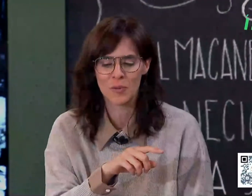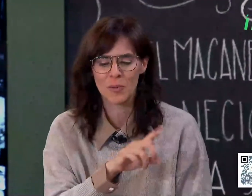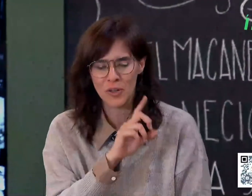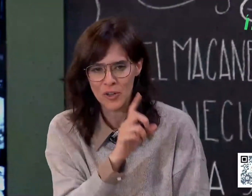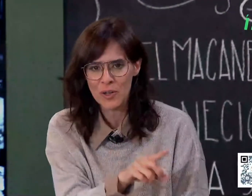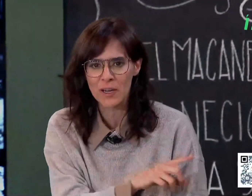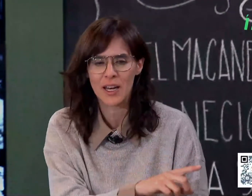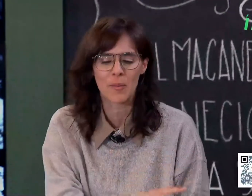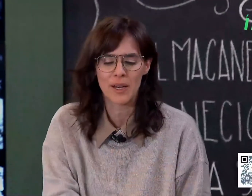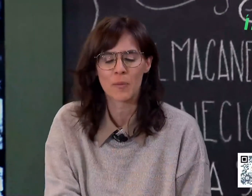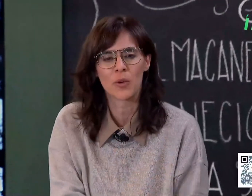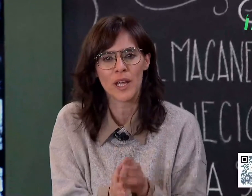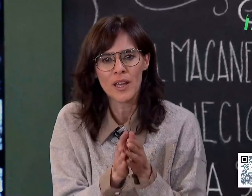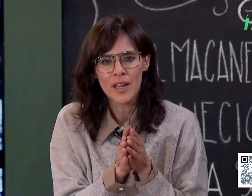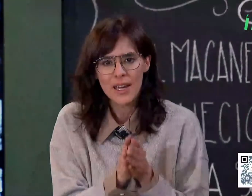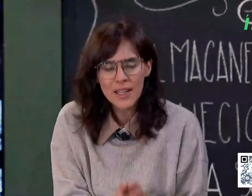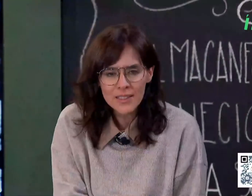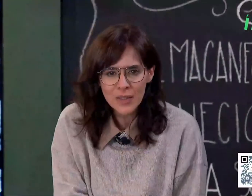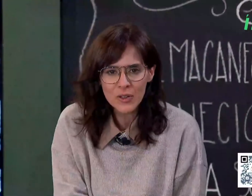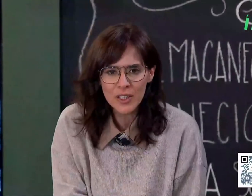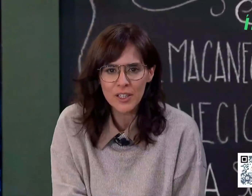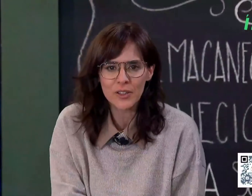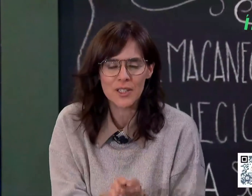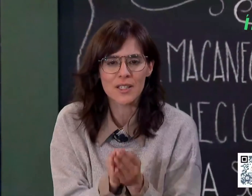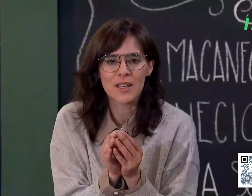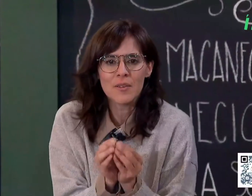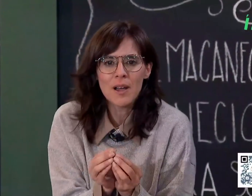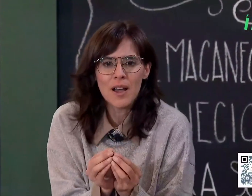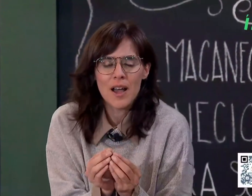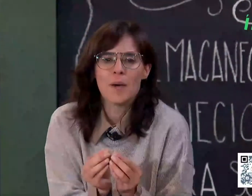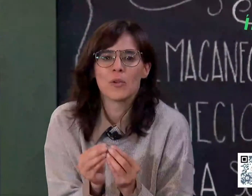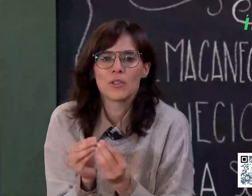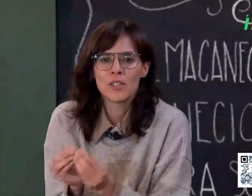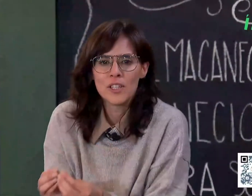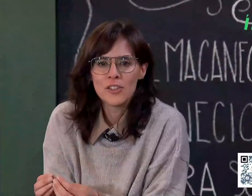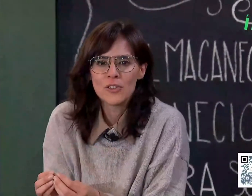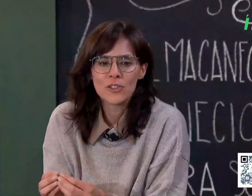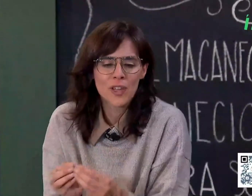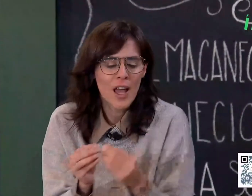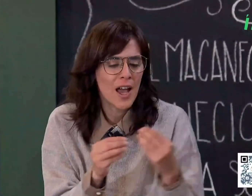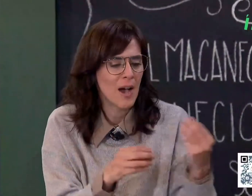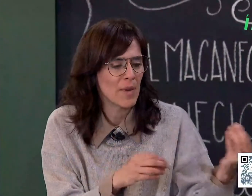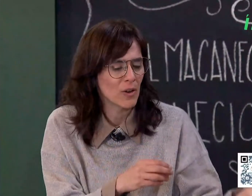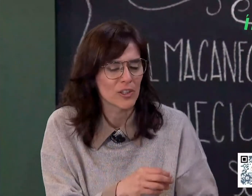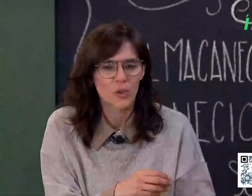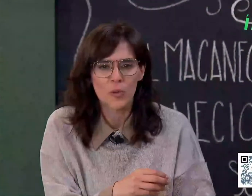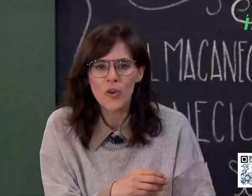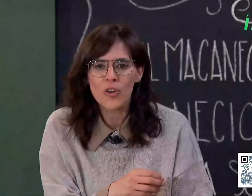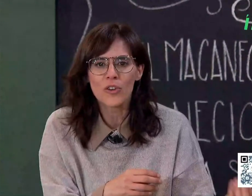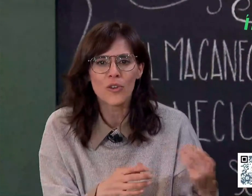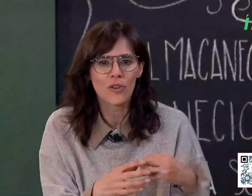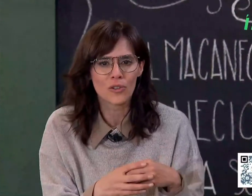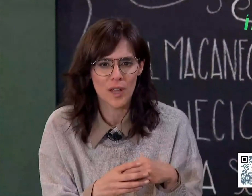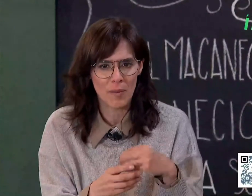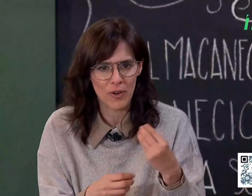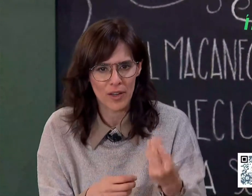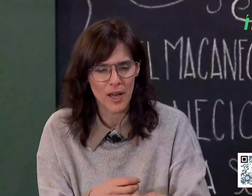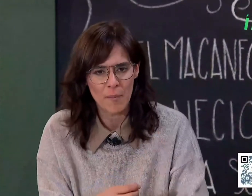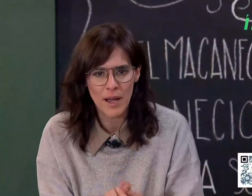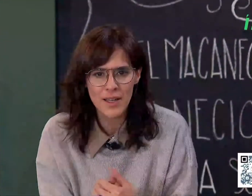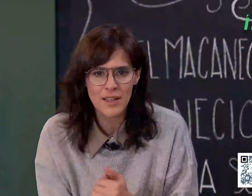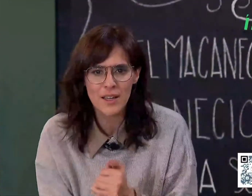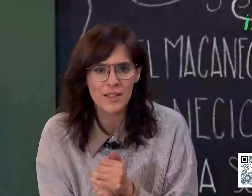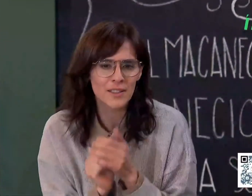ahora ya no nos dé tiempo pero creo que vale la pena porque este era un dinero que se iba a bolsillos a pago de sobornos